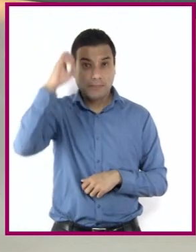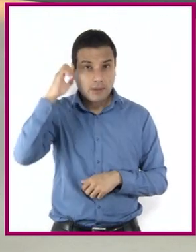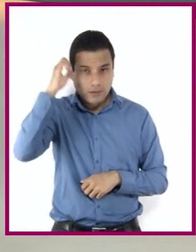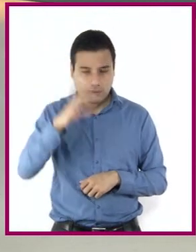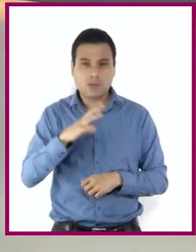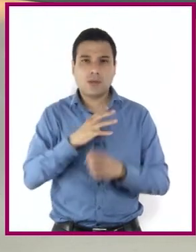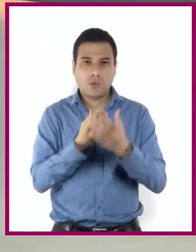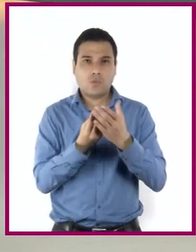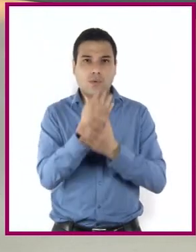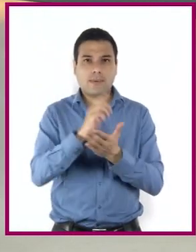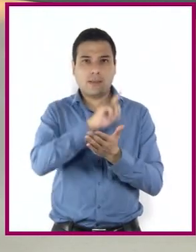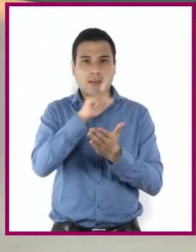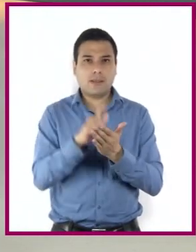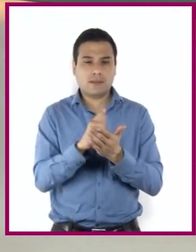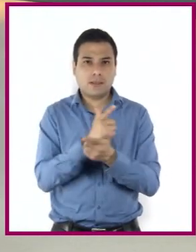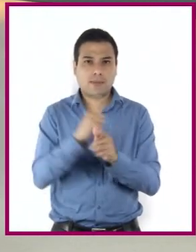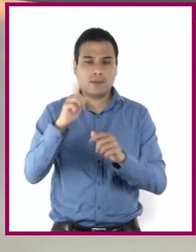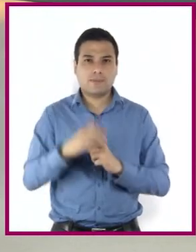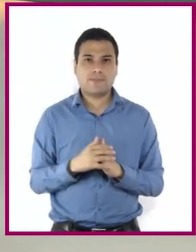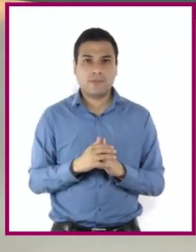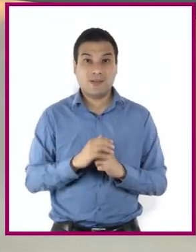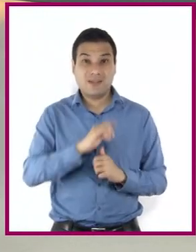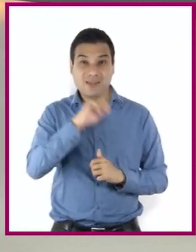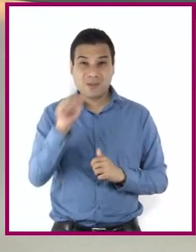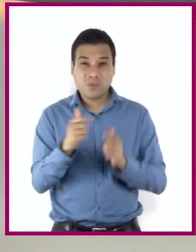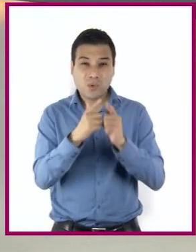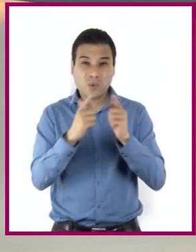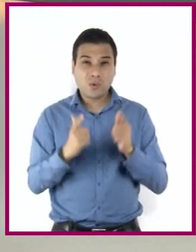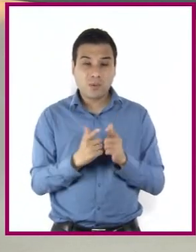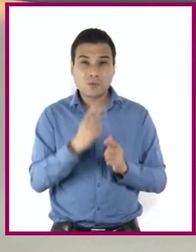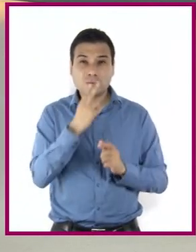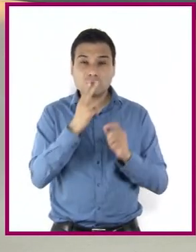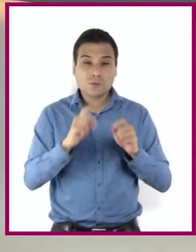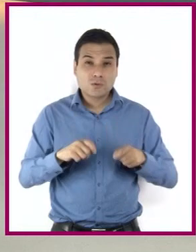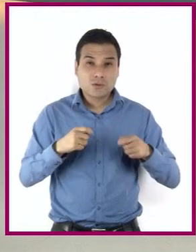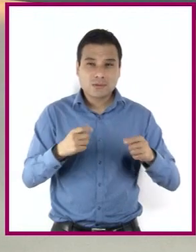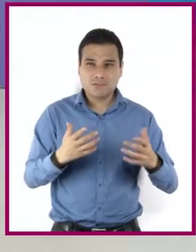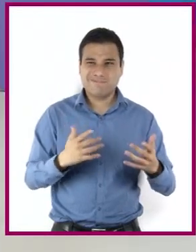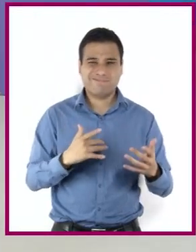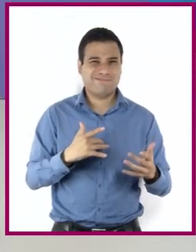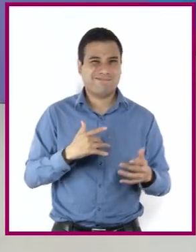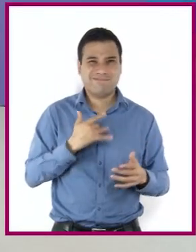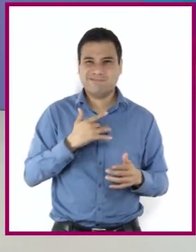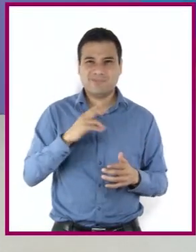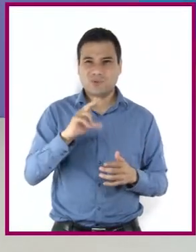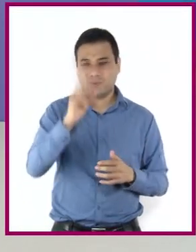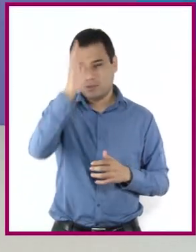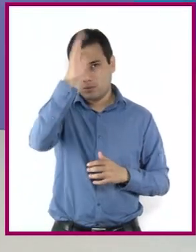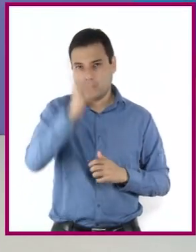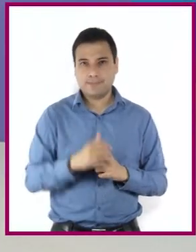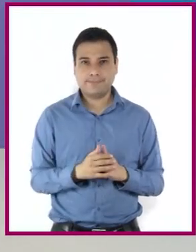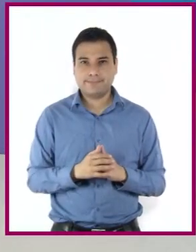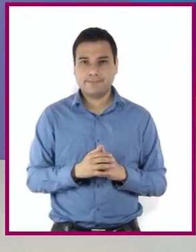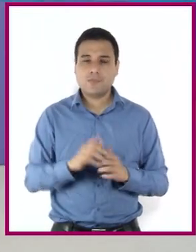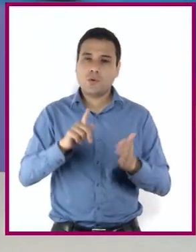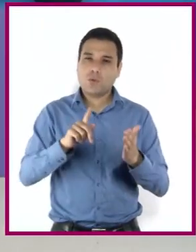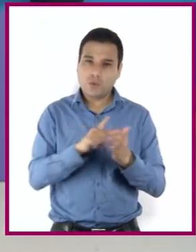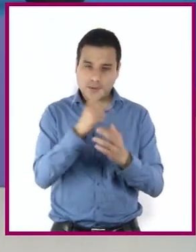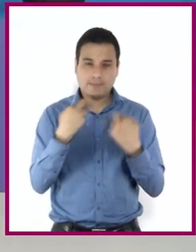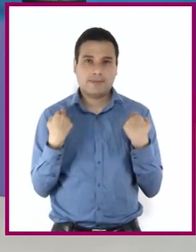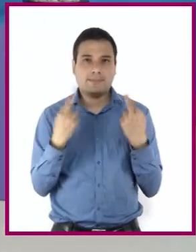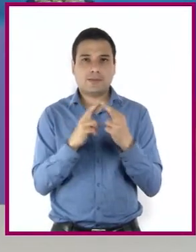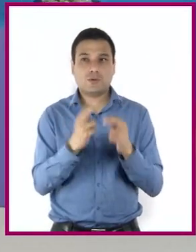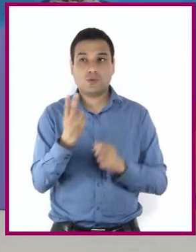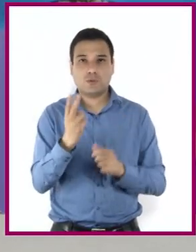leyes liberales que decepcionaron y alejaron a los conservadores mexicanos. Vamos con Mercedes y Hugo, quienes nos